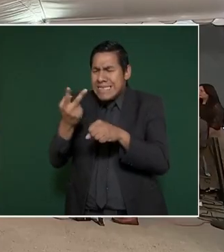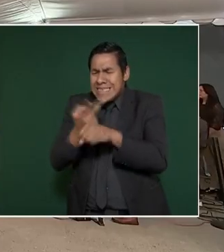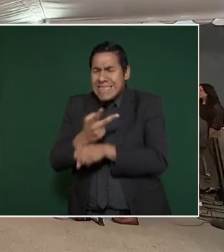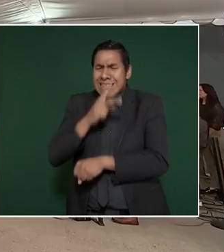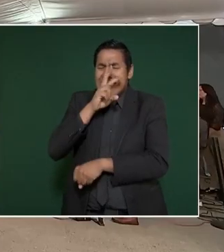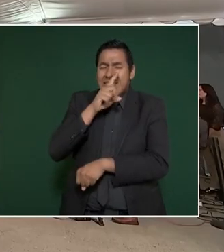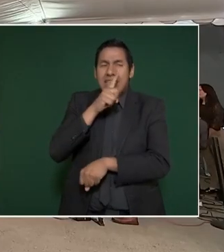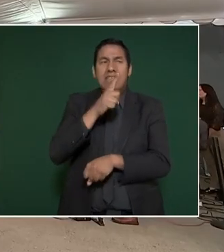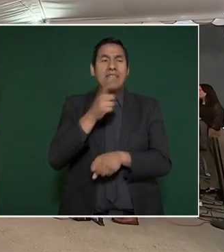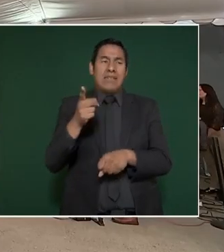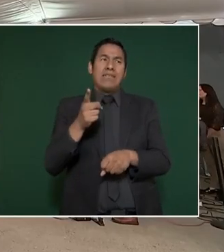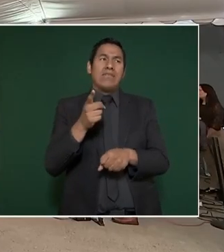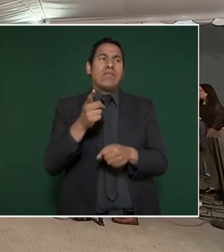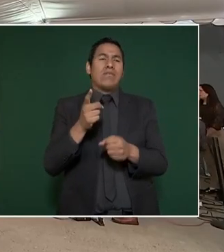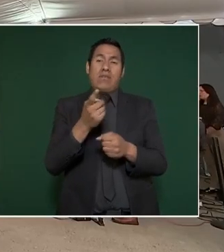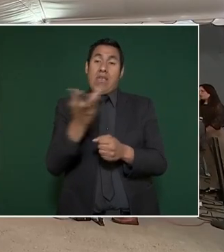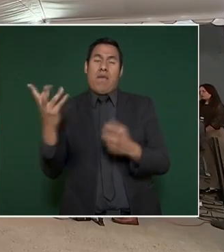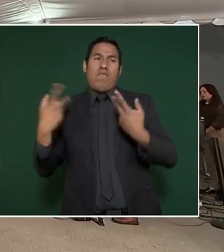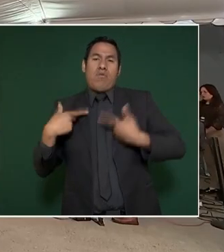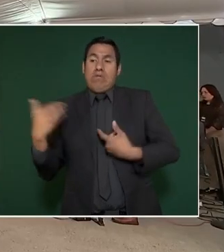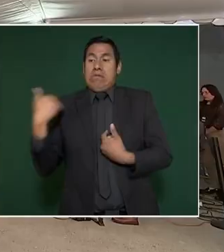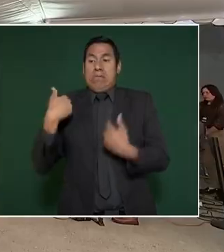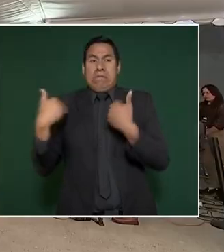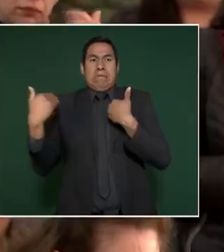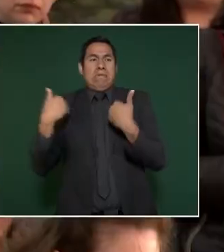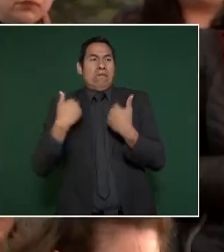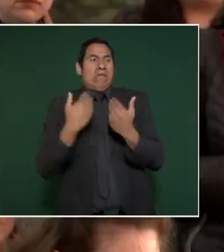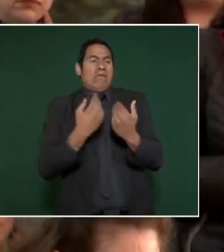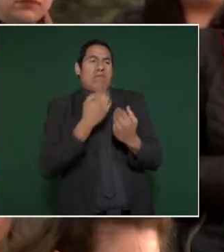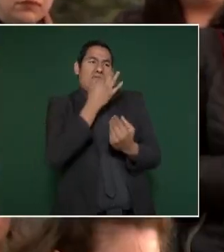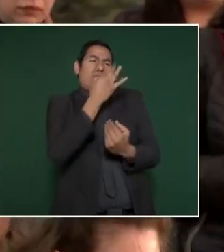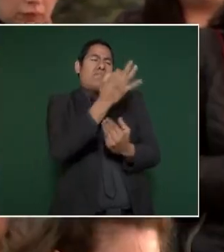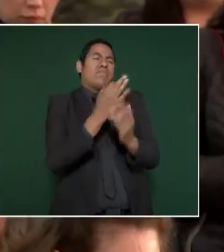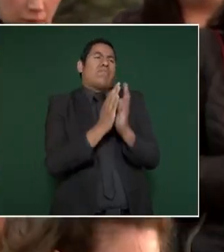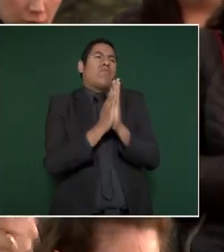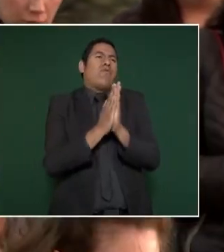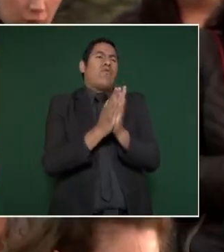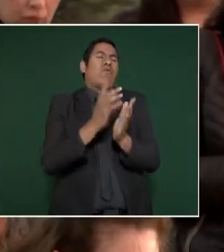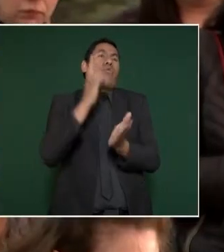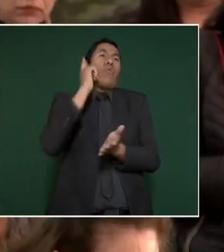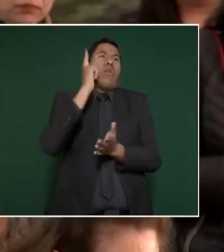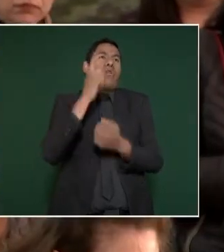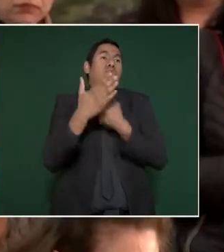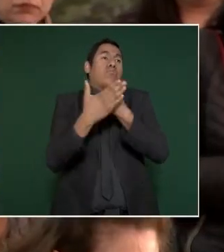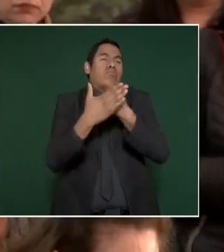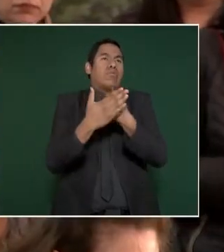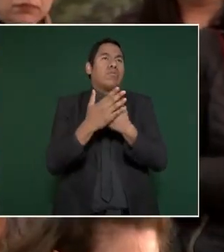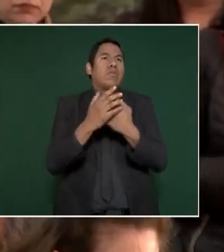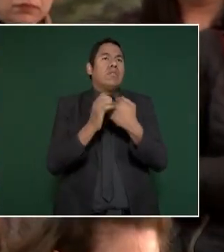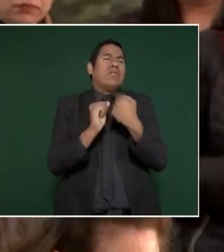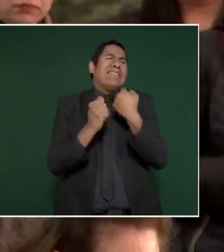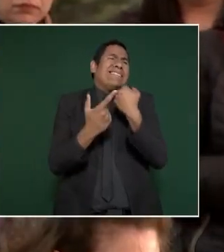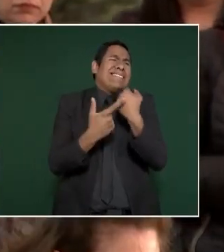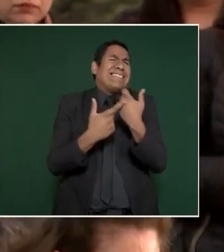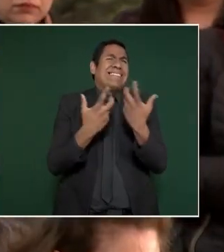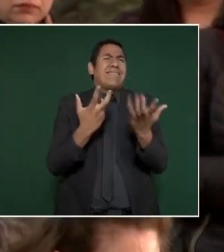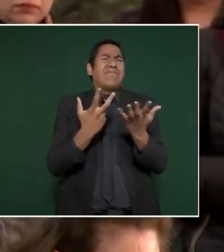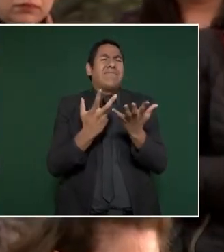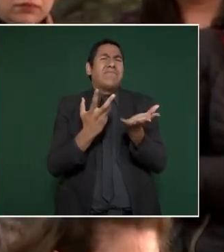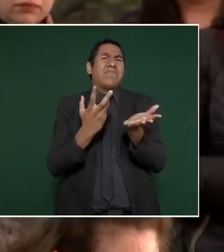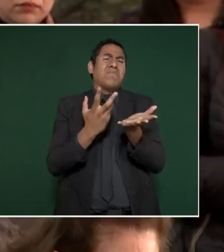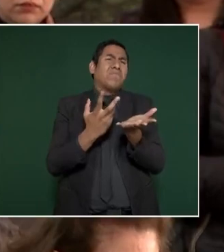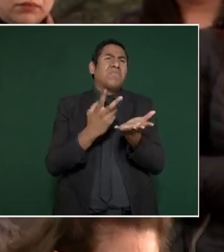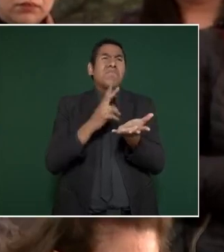través de su servidor Y de todos los medios de comunicación que representamos y Ojalá muy pronto haigan noticias este